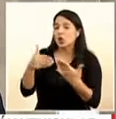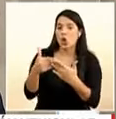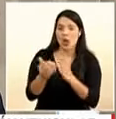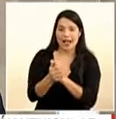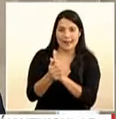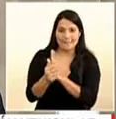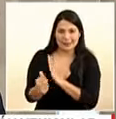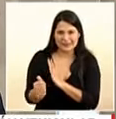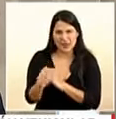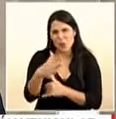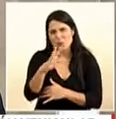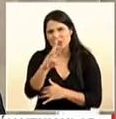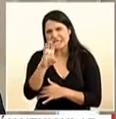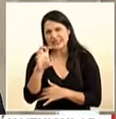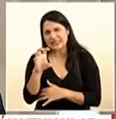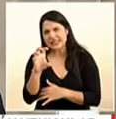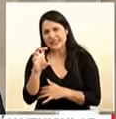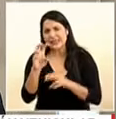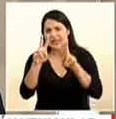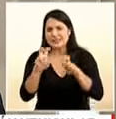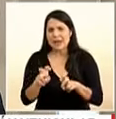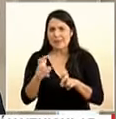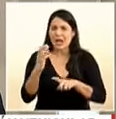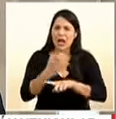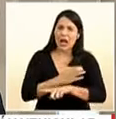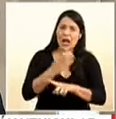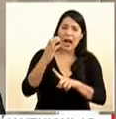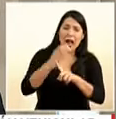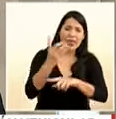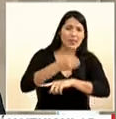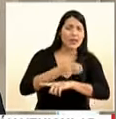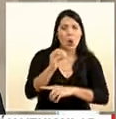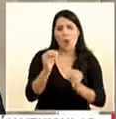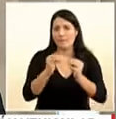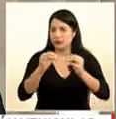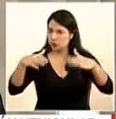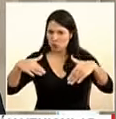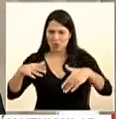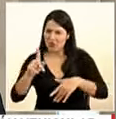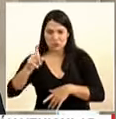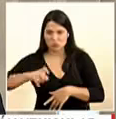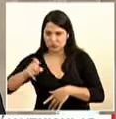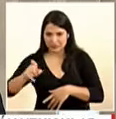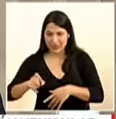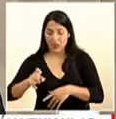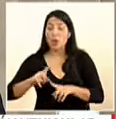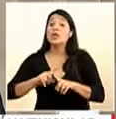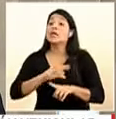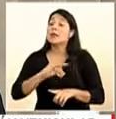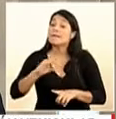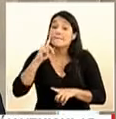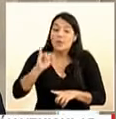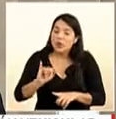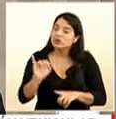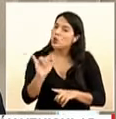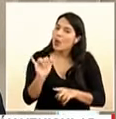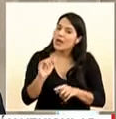supera las 600 pruebas por día y eso pues estamos trabajando intensamente para tener más capacidad de testeo incluso